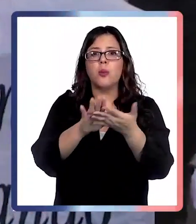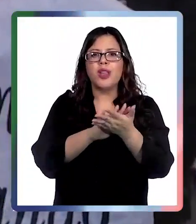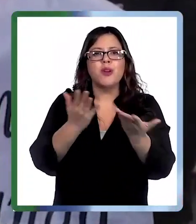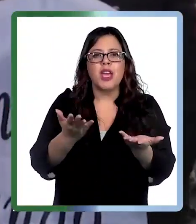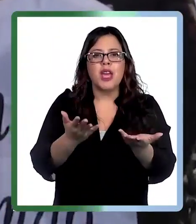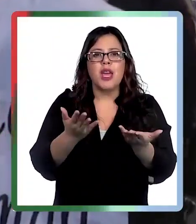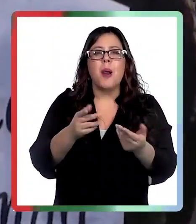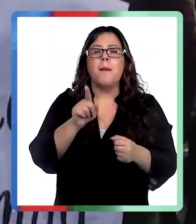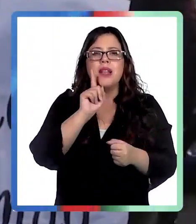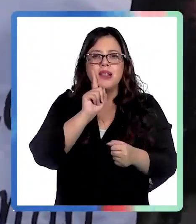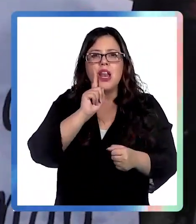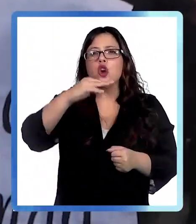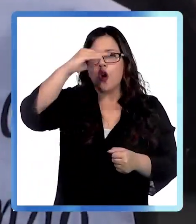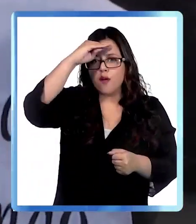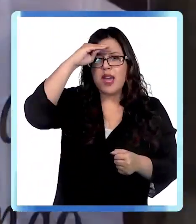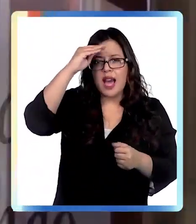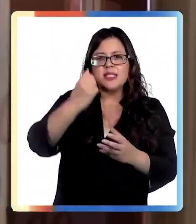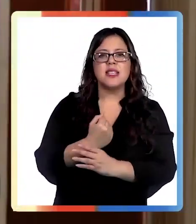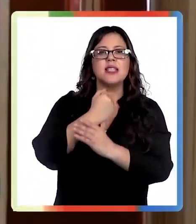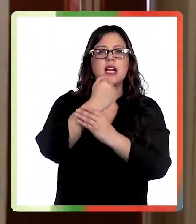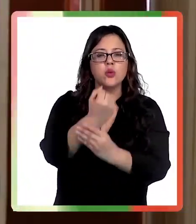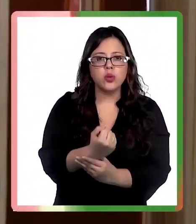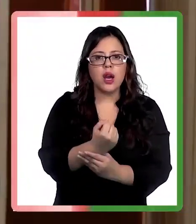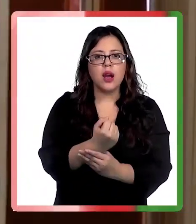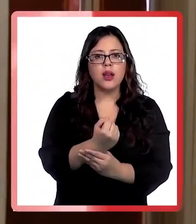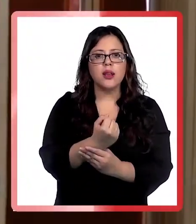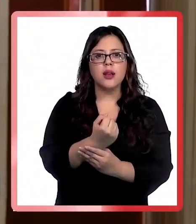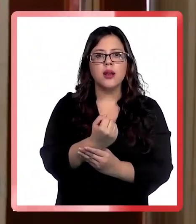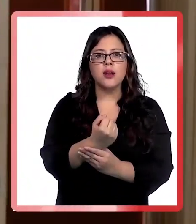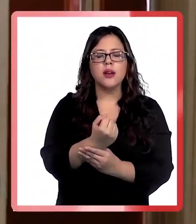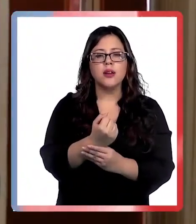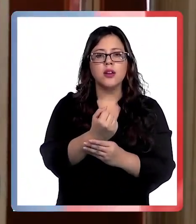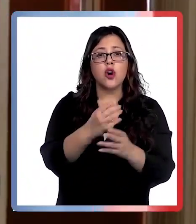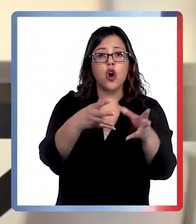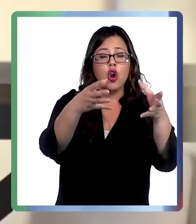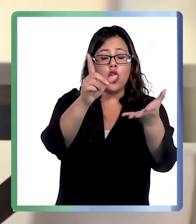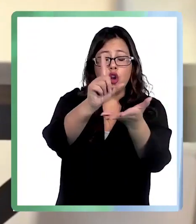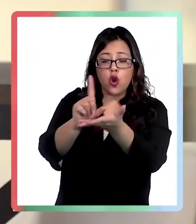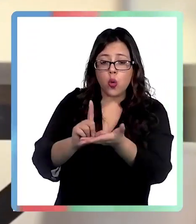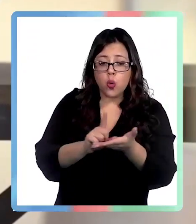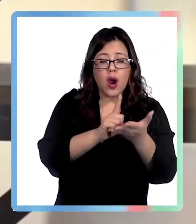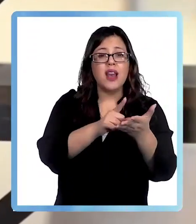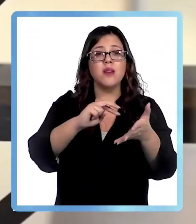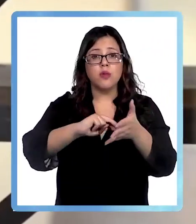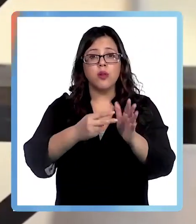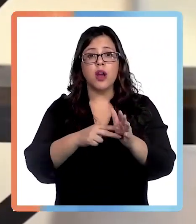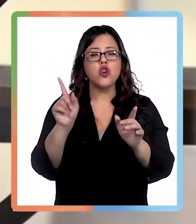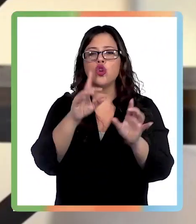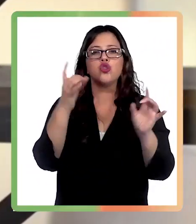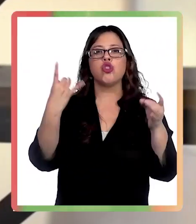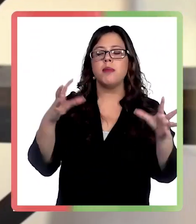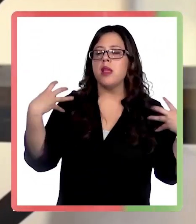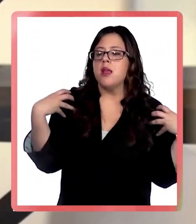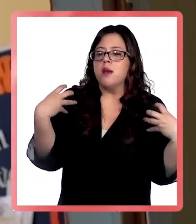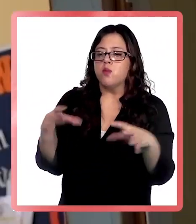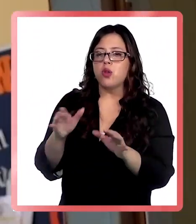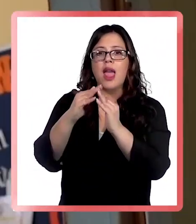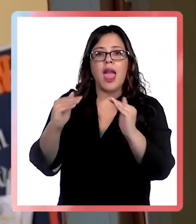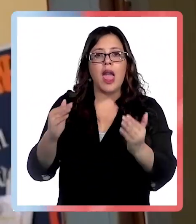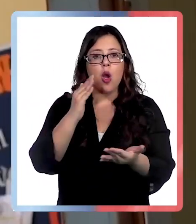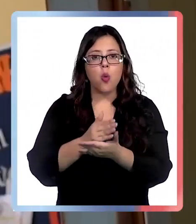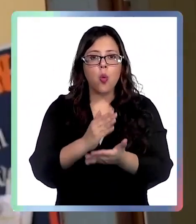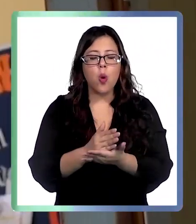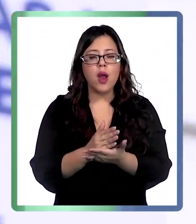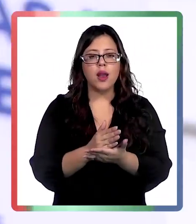poder generar confianzas y cooperar las agencias que tienen cierta incidencia, no solamente dejarle la responsabilidad a